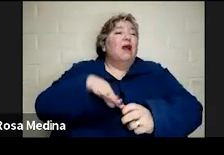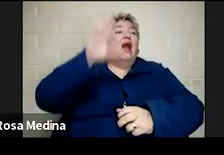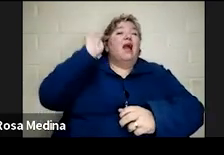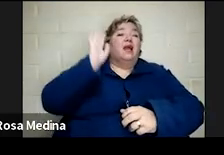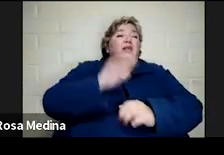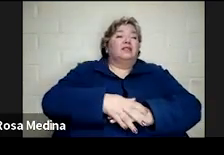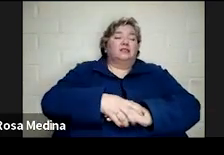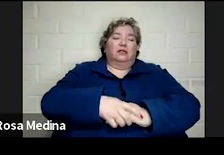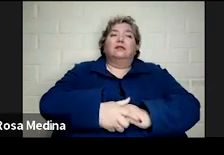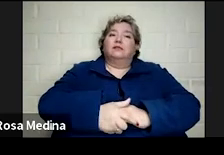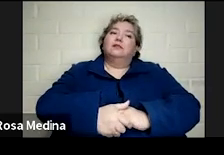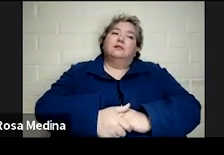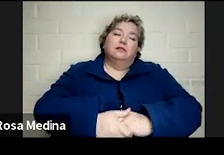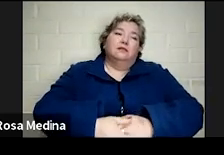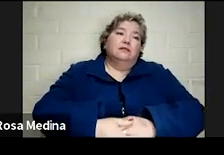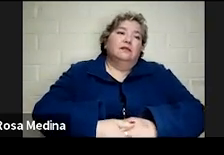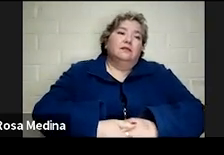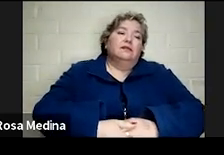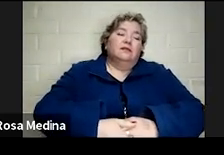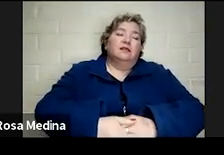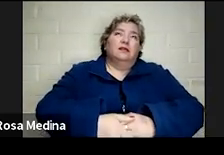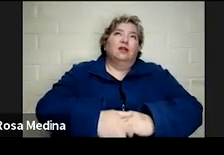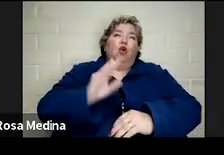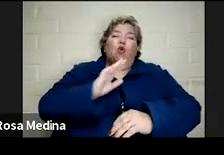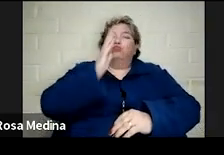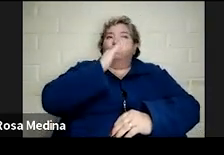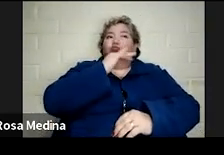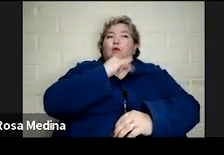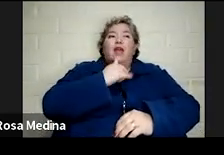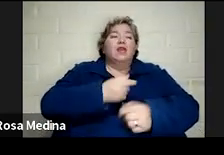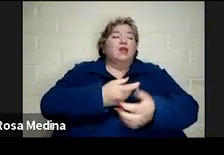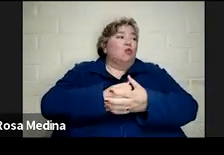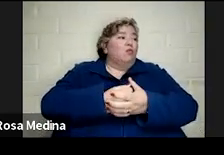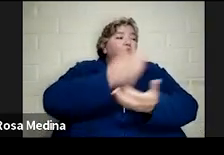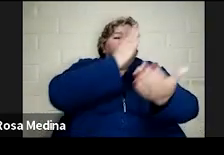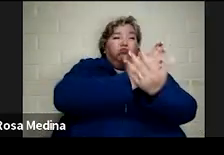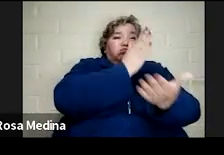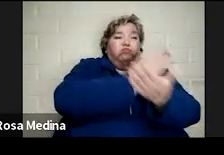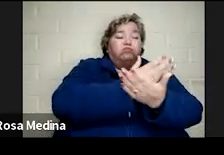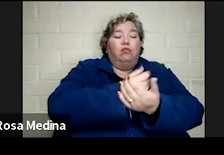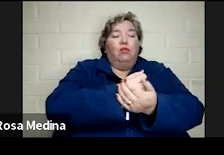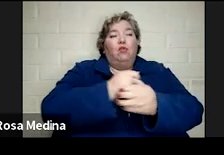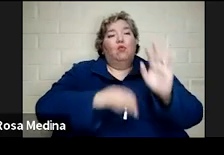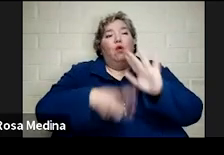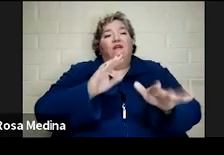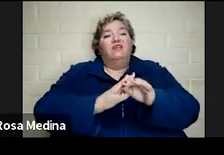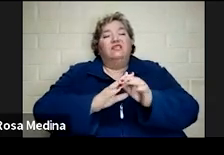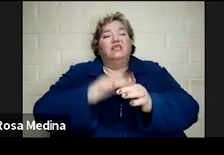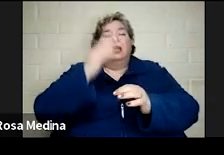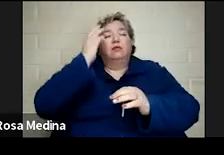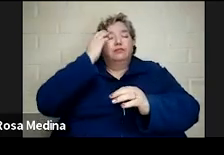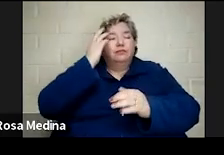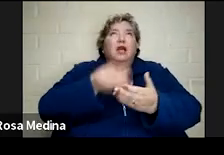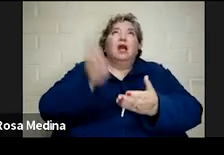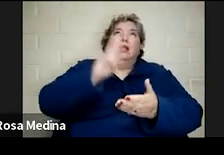señal. O que no logra seguir reglas de manera flexible, o que muchas veces se quedan pegados en una actividad y no logran